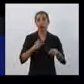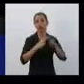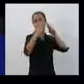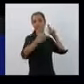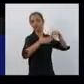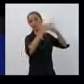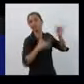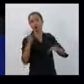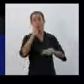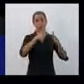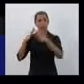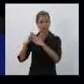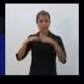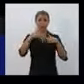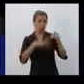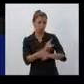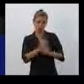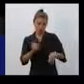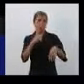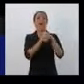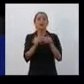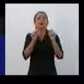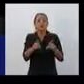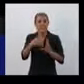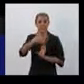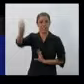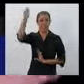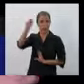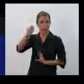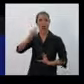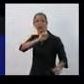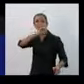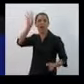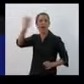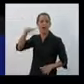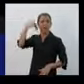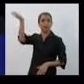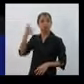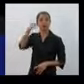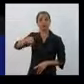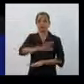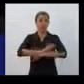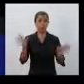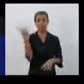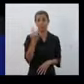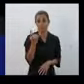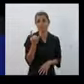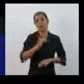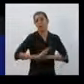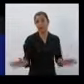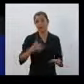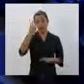se lo llevaron sus amigos presidentes esa es la única verdad ya es hora de que deje de mentir nos mintió hace cuatro años no